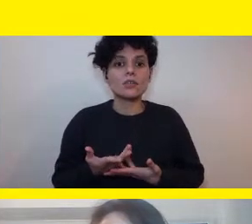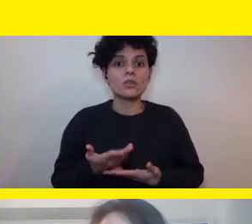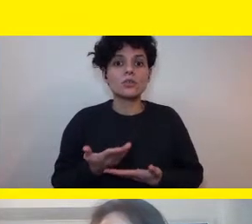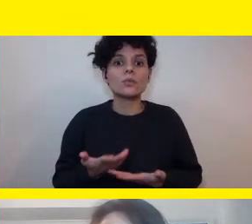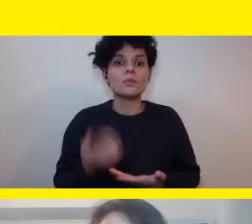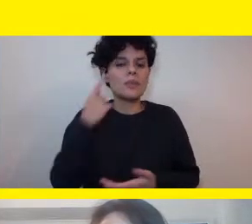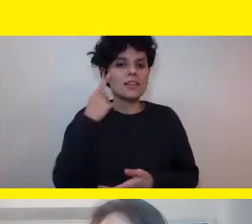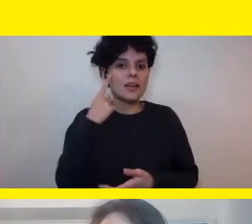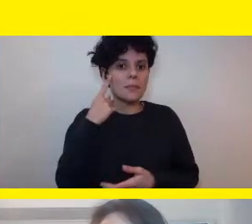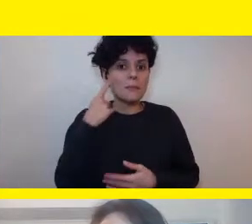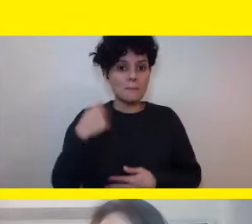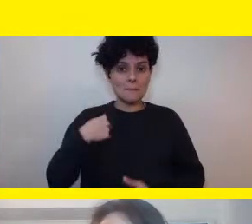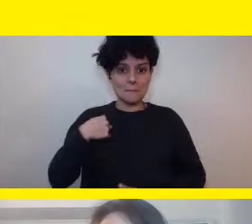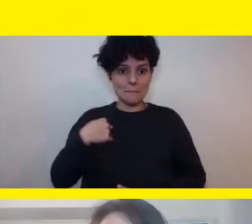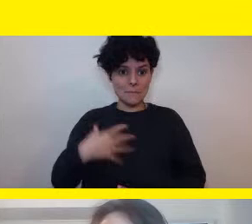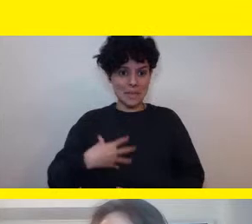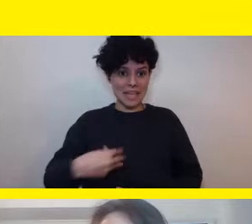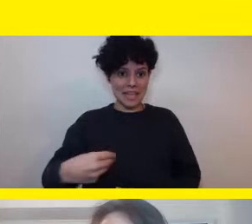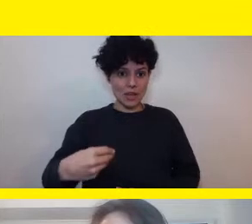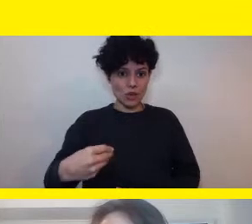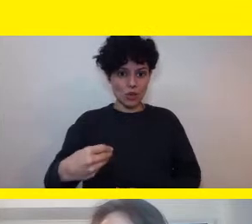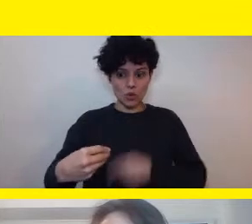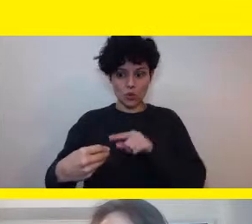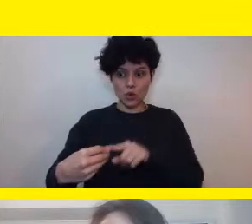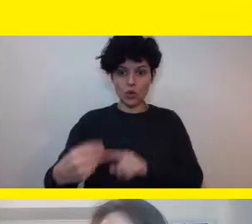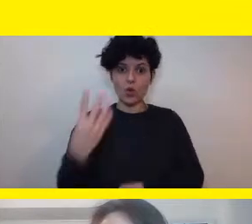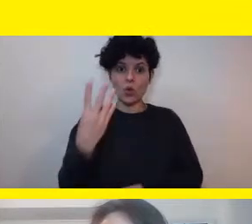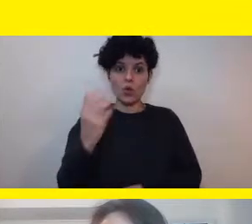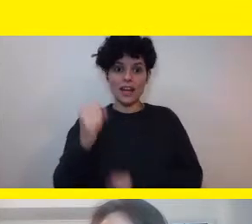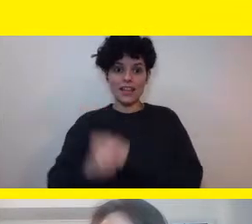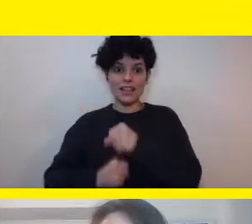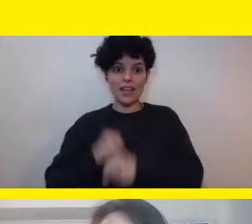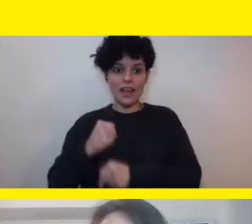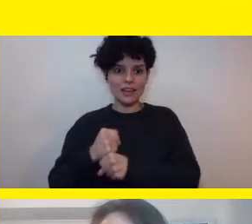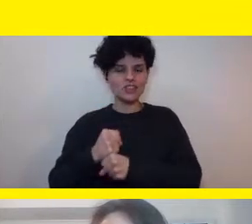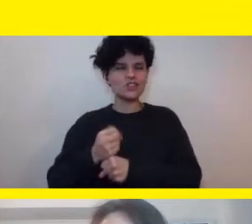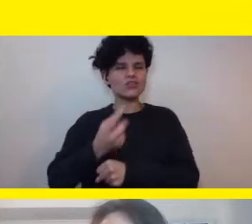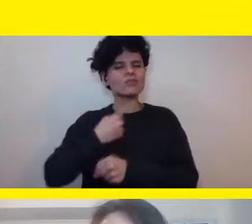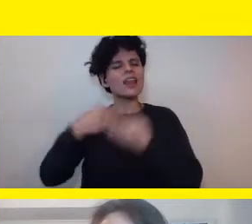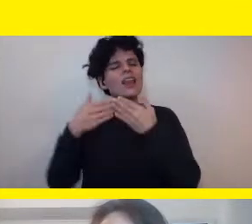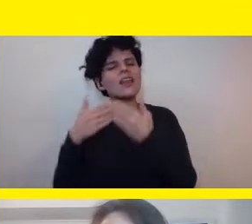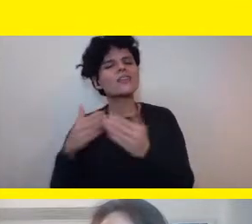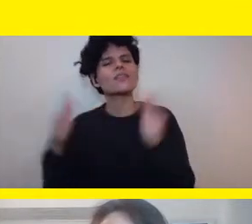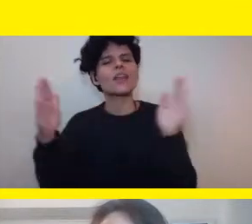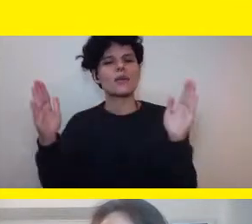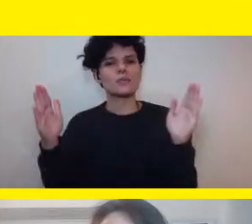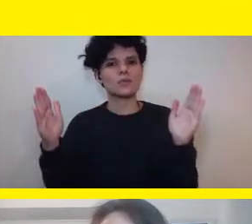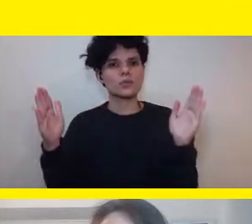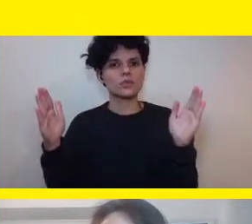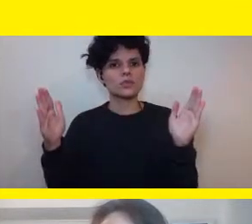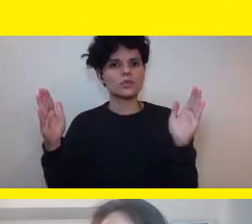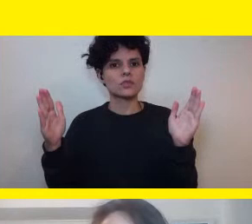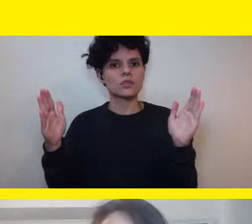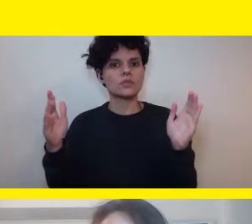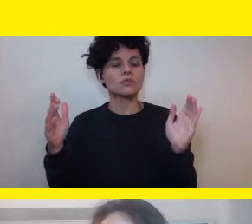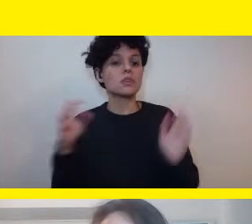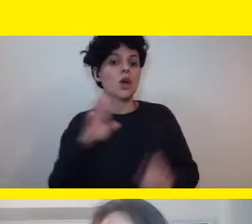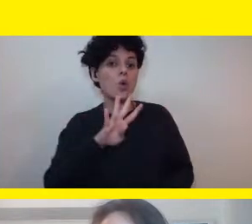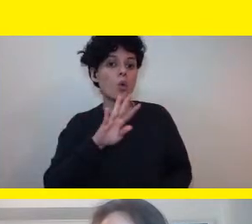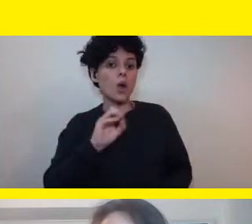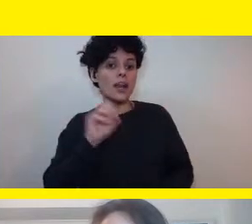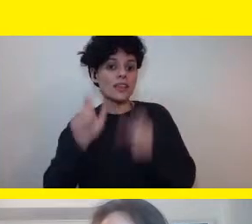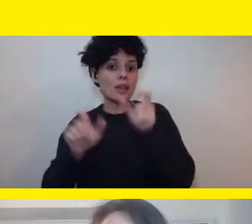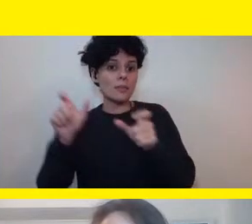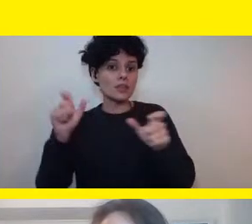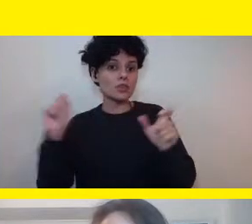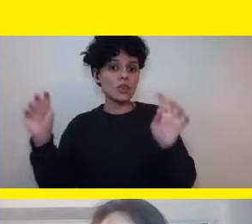cumplido 40 años, le liberamos. Pero le liberamos, ¿qué? 40 personas que lo habían